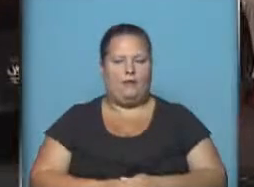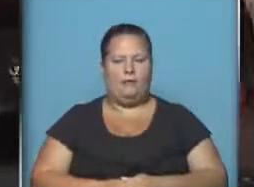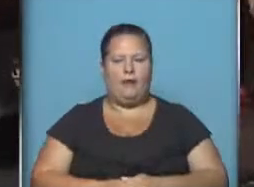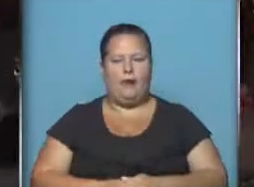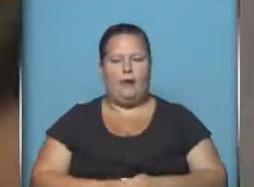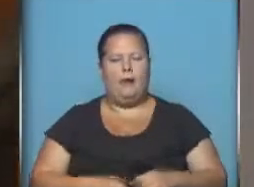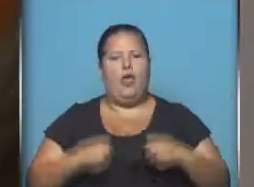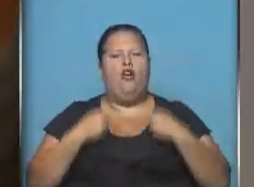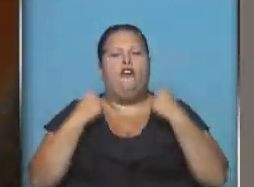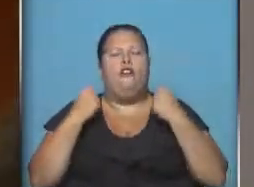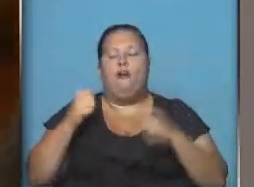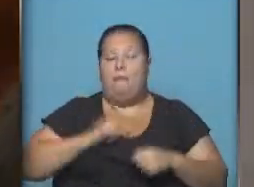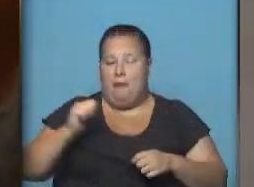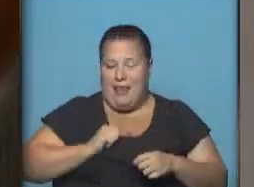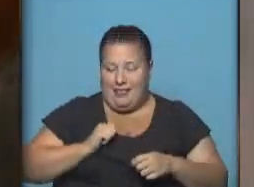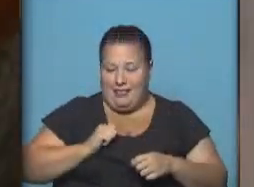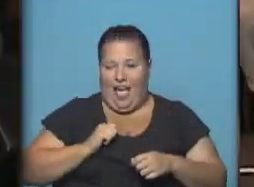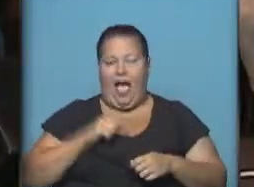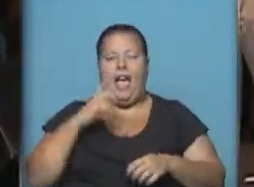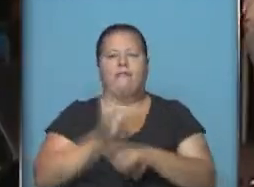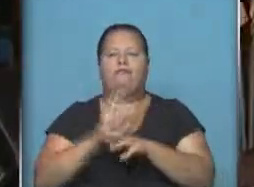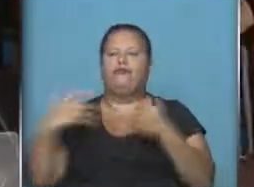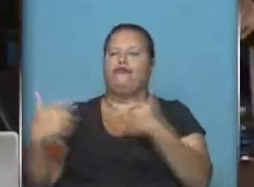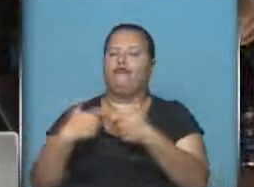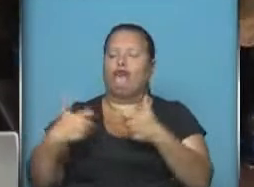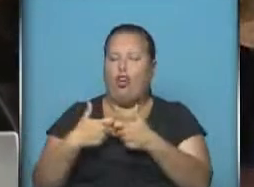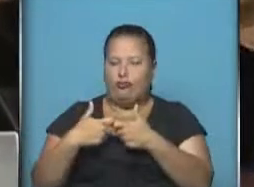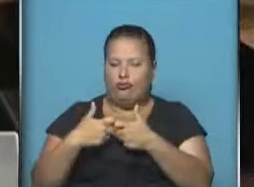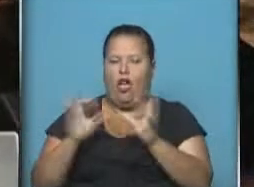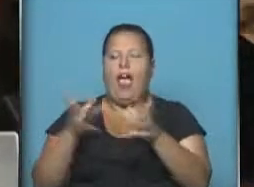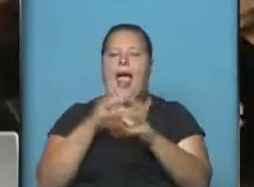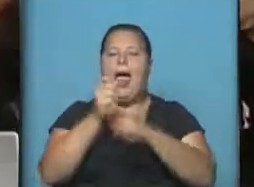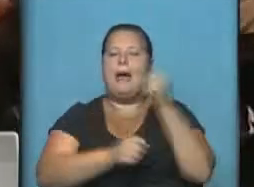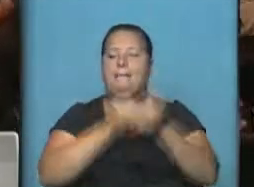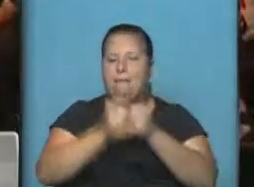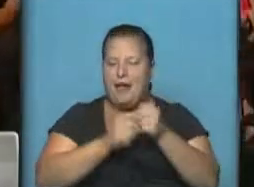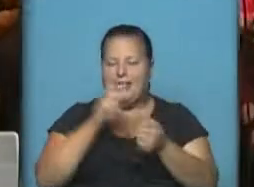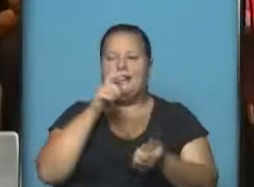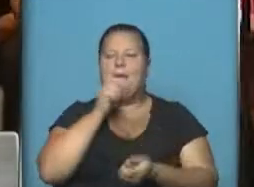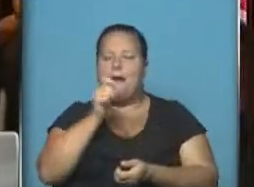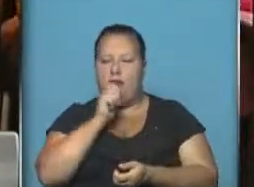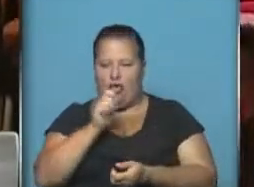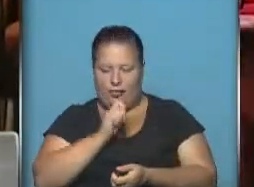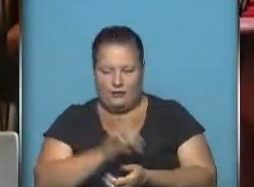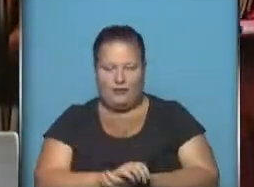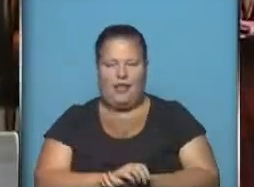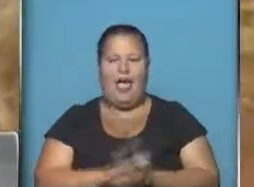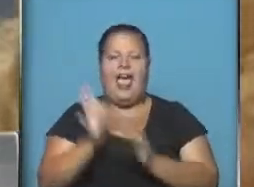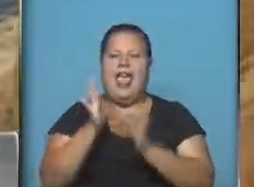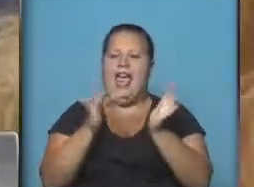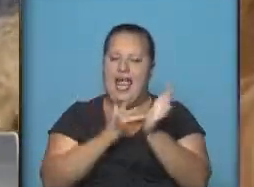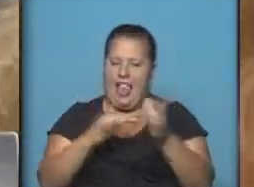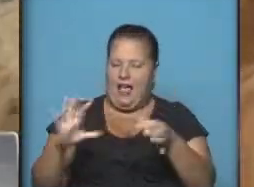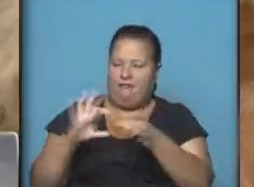Las Fuerzas Armadas tuvieron como socias a las corporaciones de la prensa, la